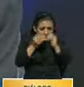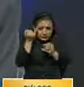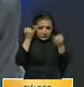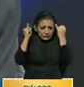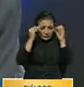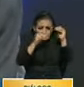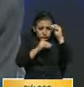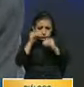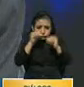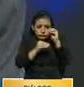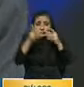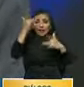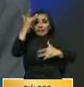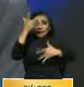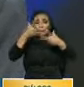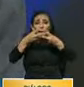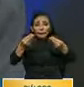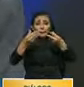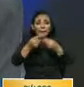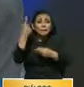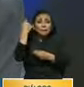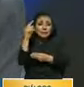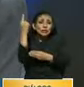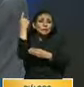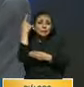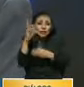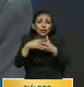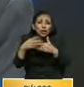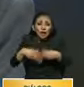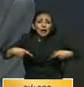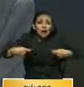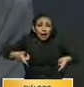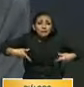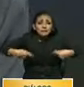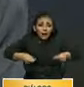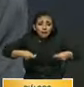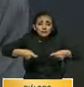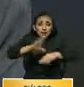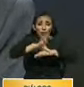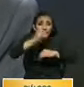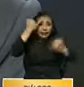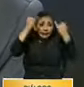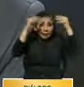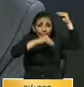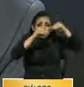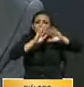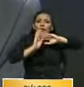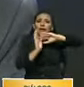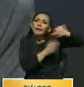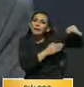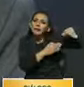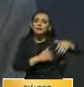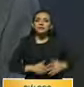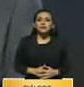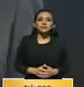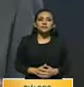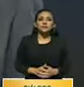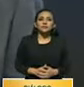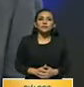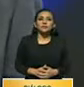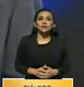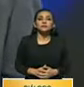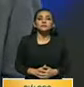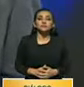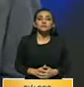en curar enfermedades millones de dólares que gasta el país en eso. De tal manera que 10 segundos.